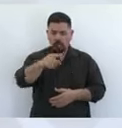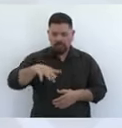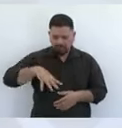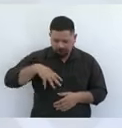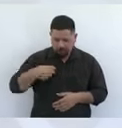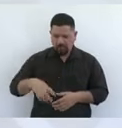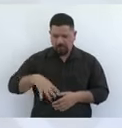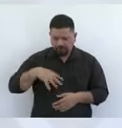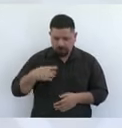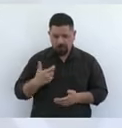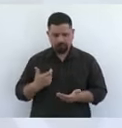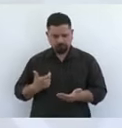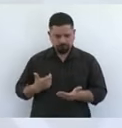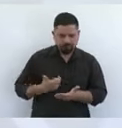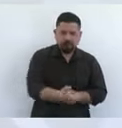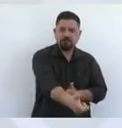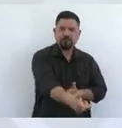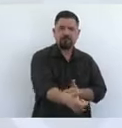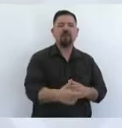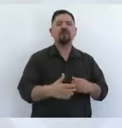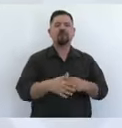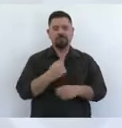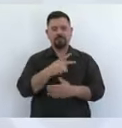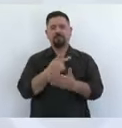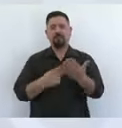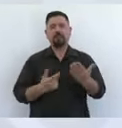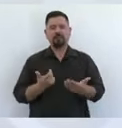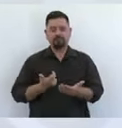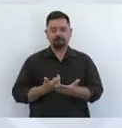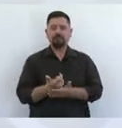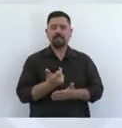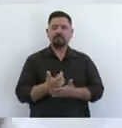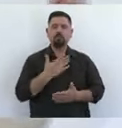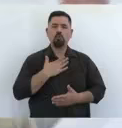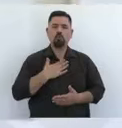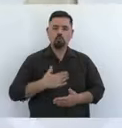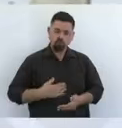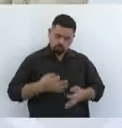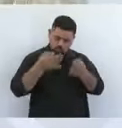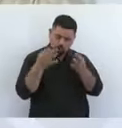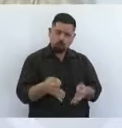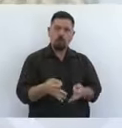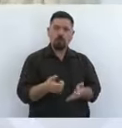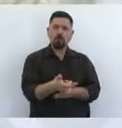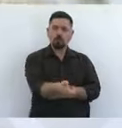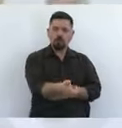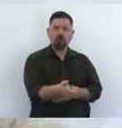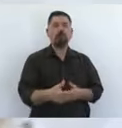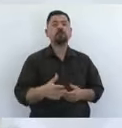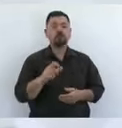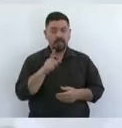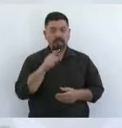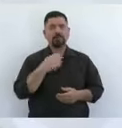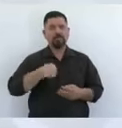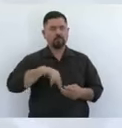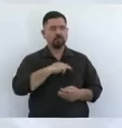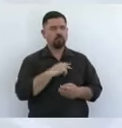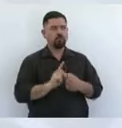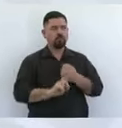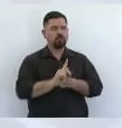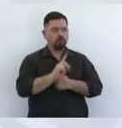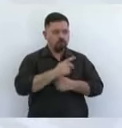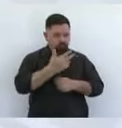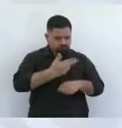Por eso lo de los precios de garantía, y va a llegar también, además estamos buscando resolverlo, el